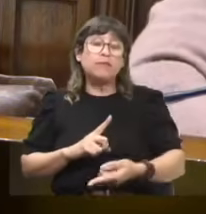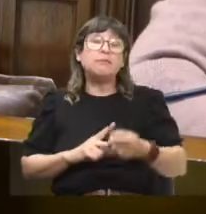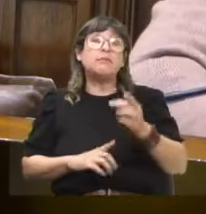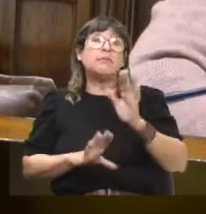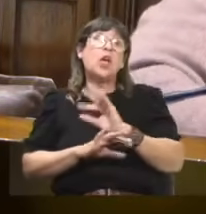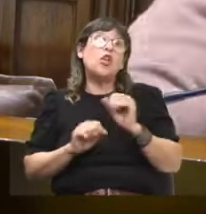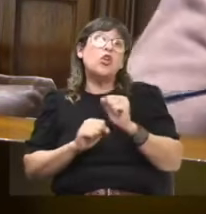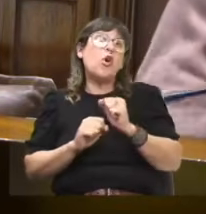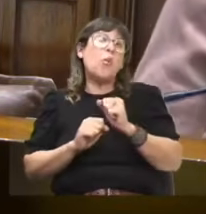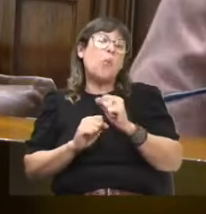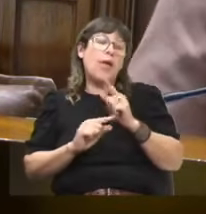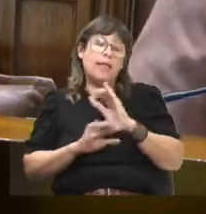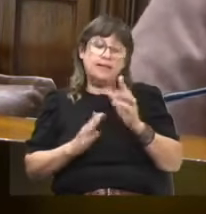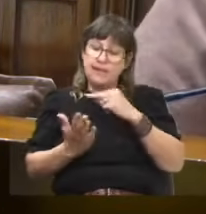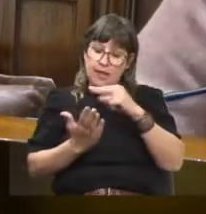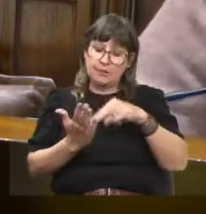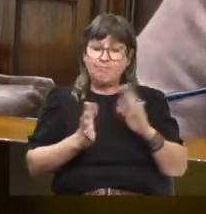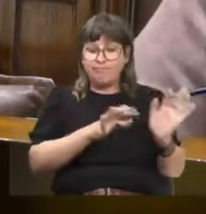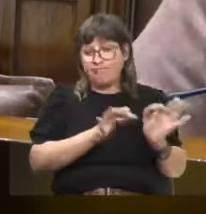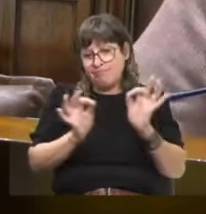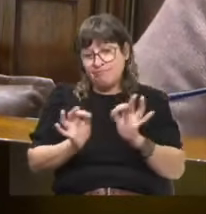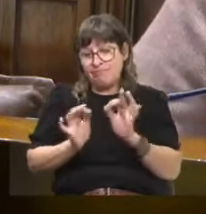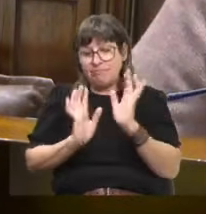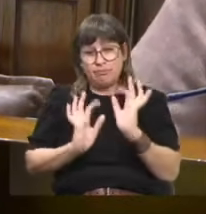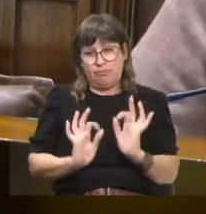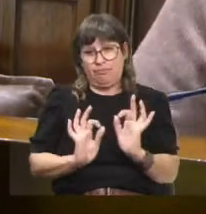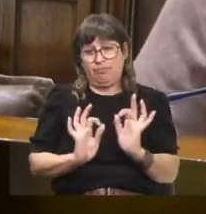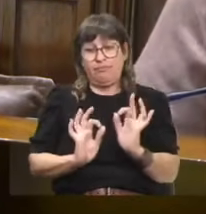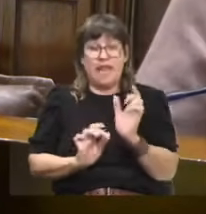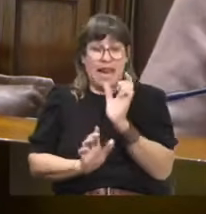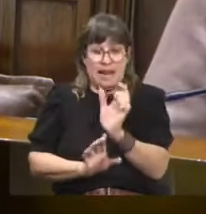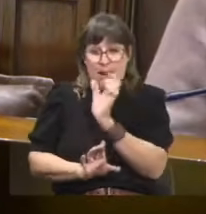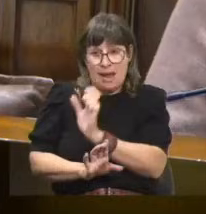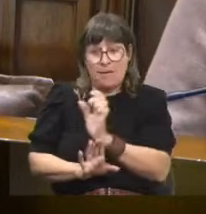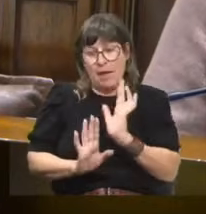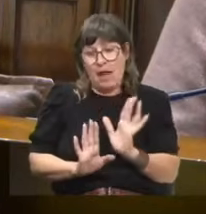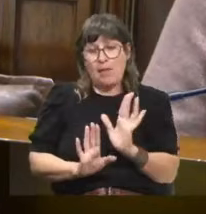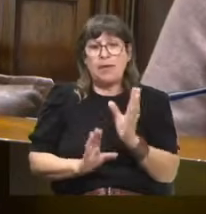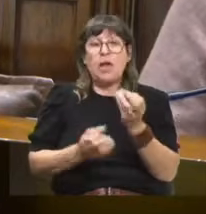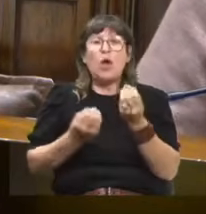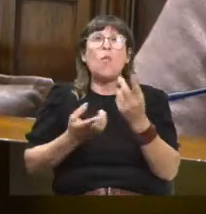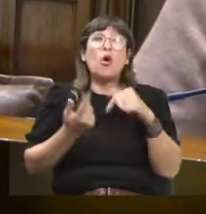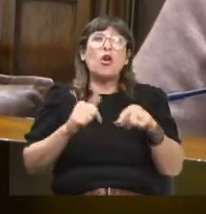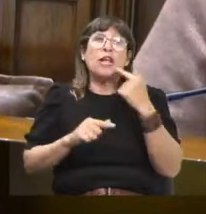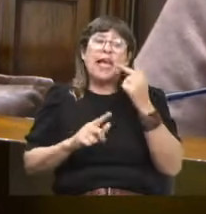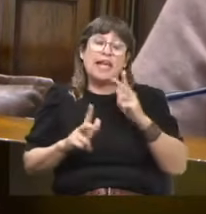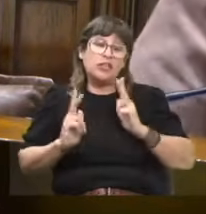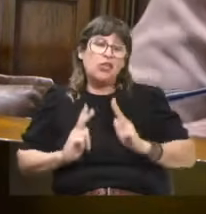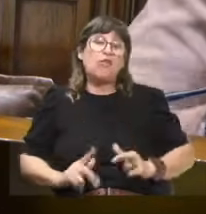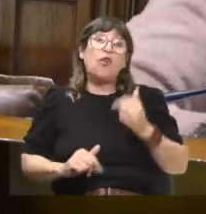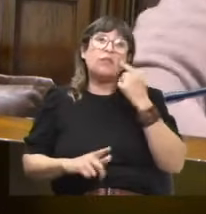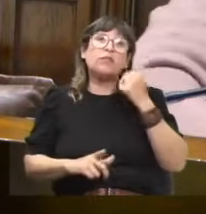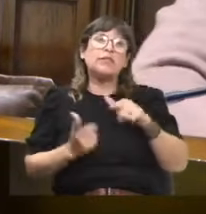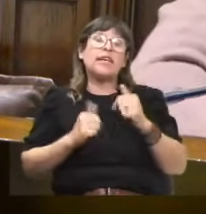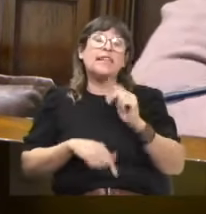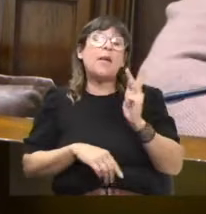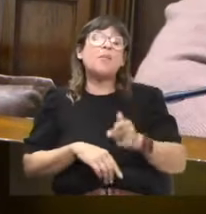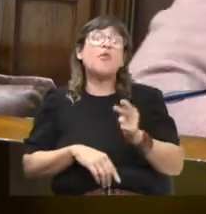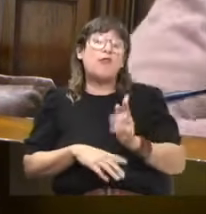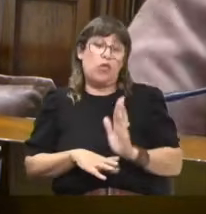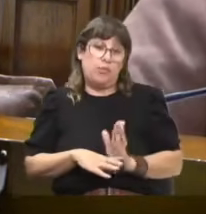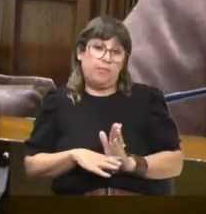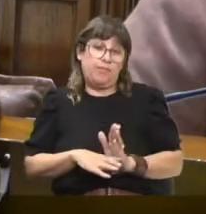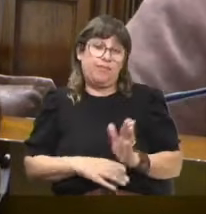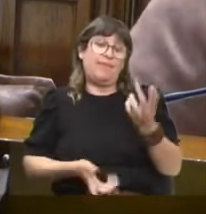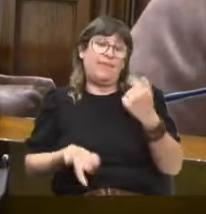pueden ser interpretados literalmente porque ello resulta formalista y vacía de eficacia la prohibición, sino